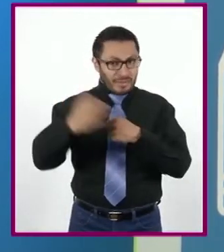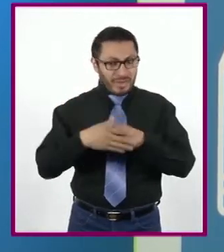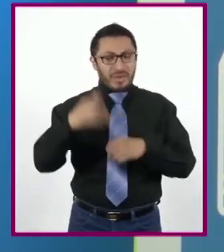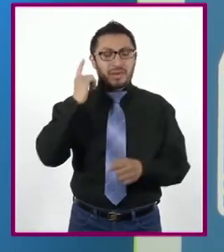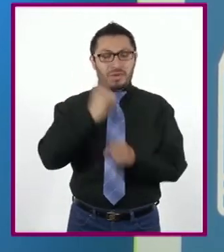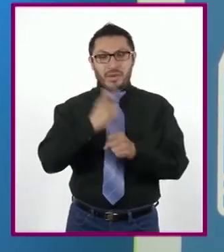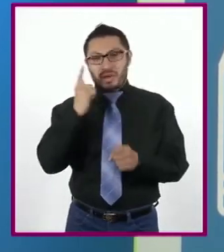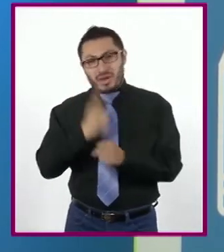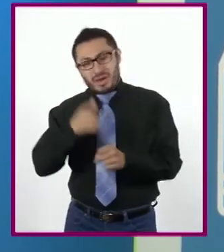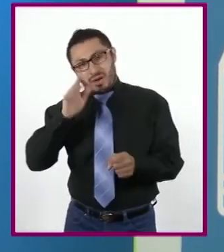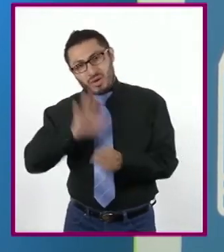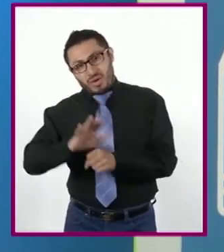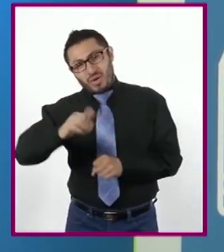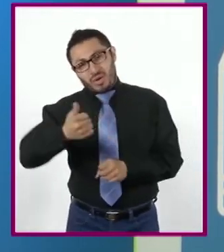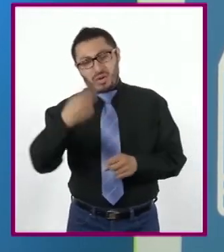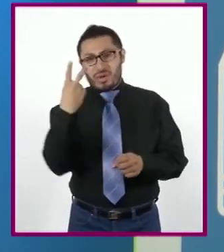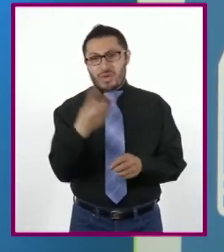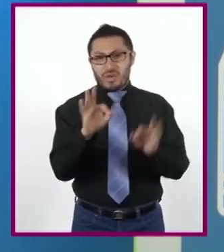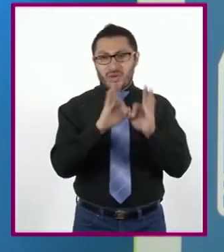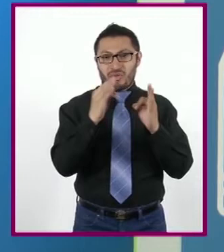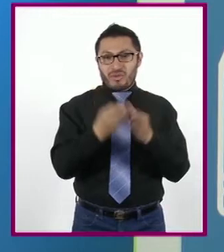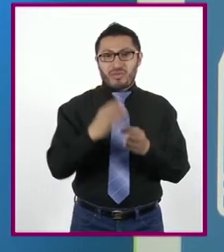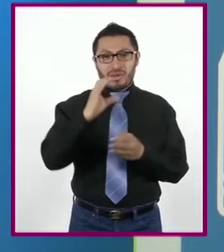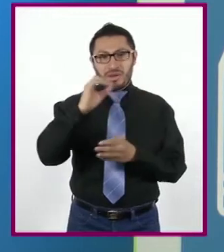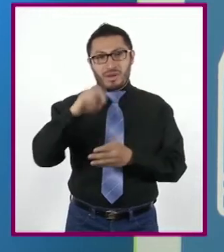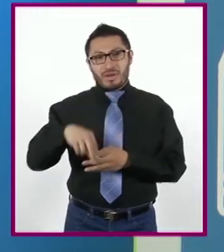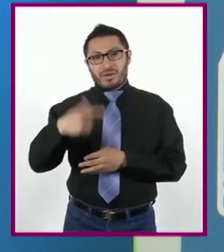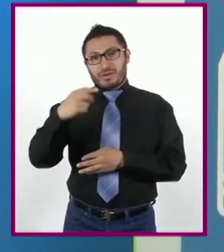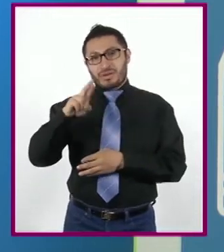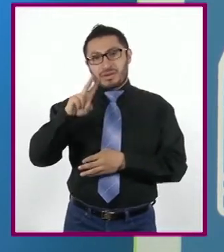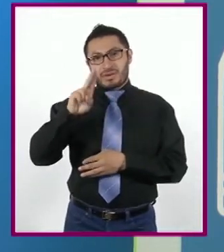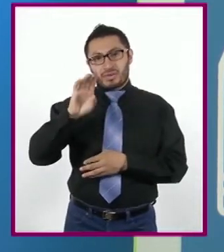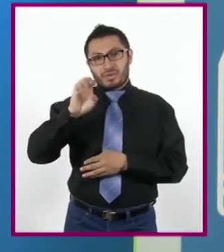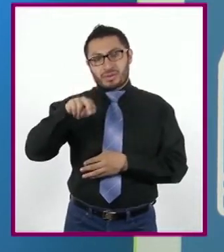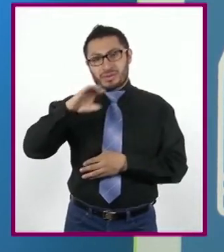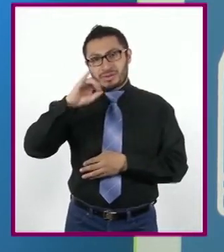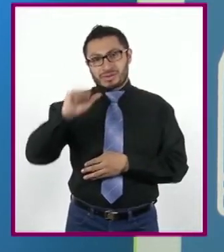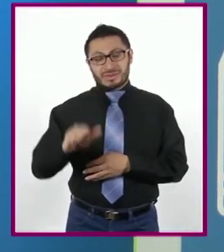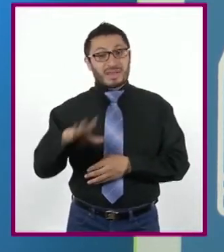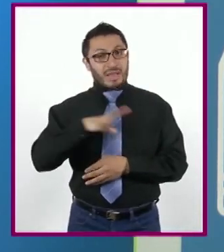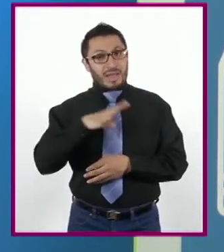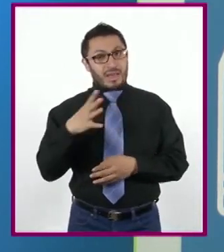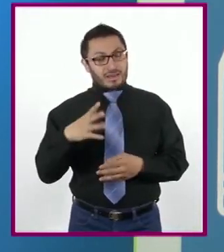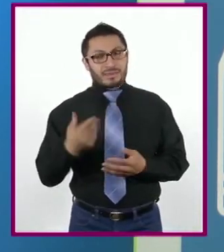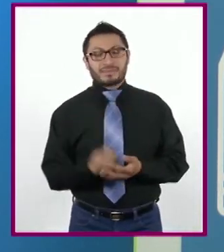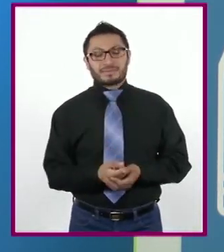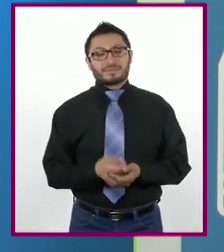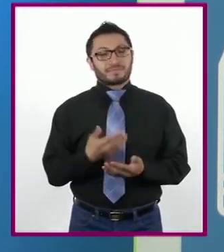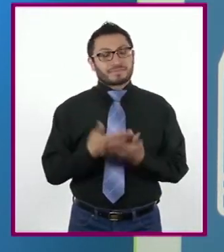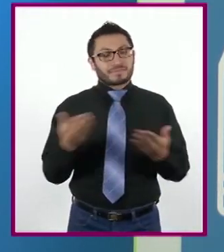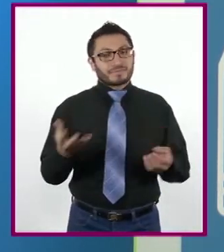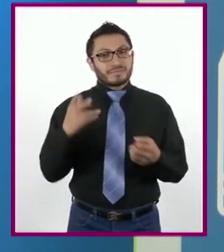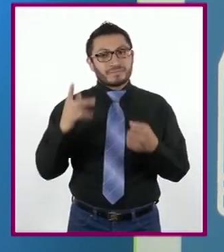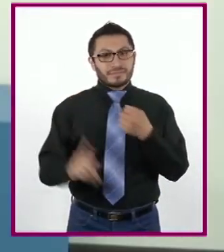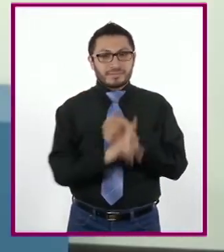identificaremos los otros dos criterios de congruencia. Vamos a resolver otro problema con cuadriláteros.